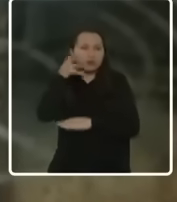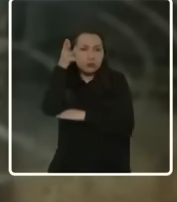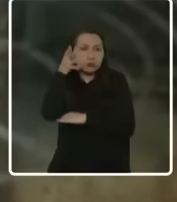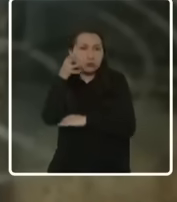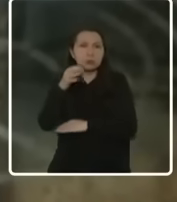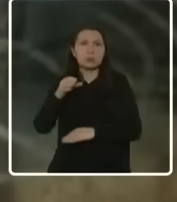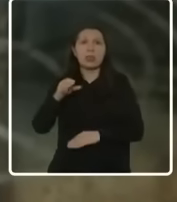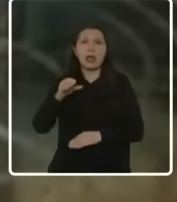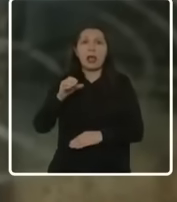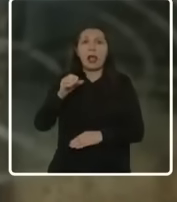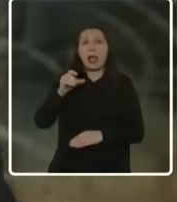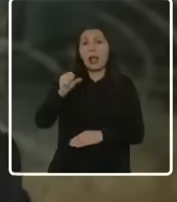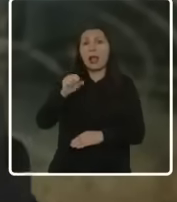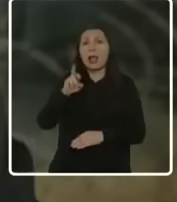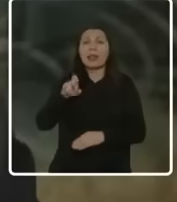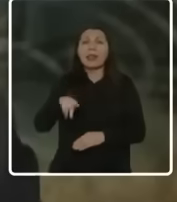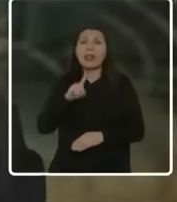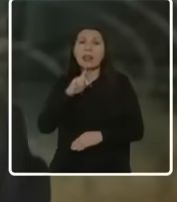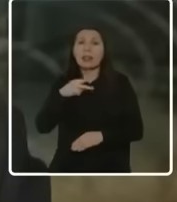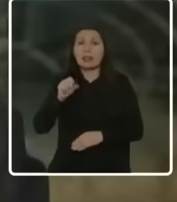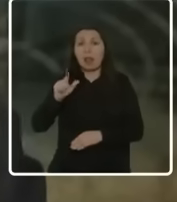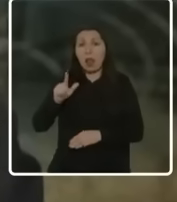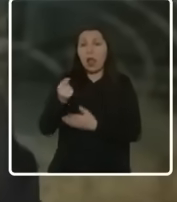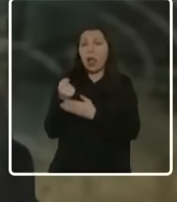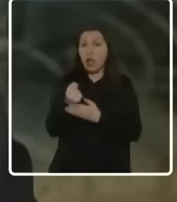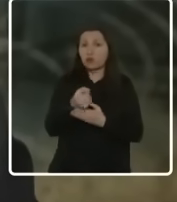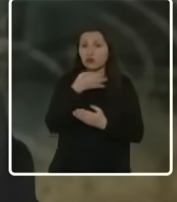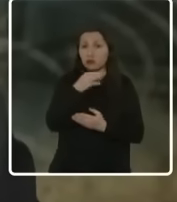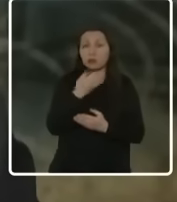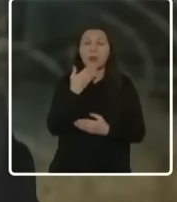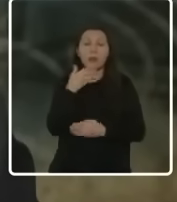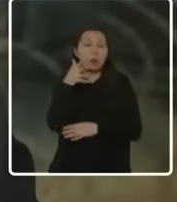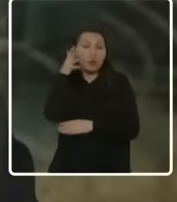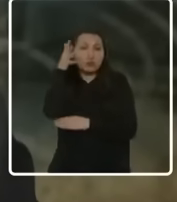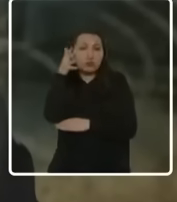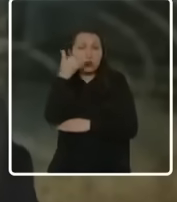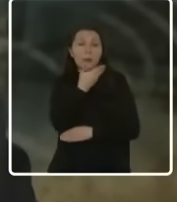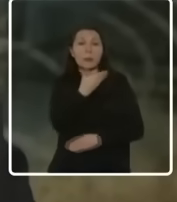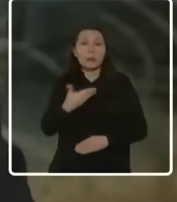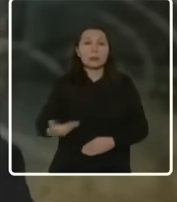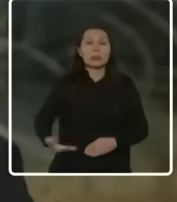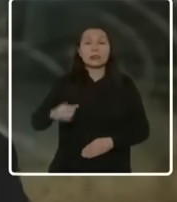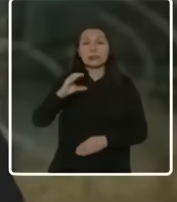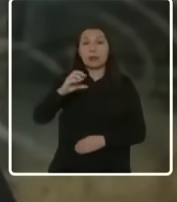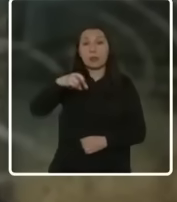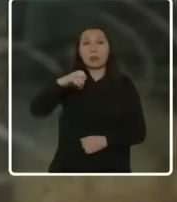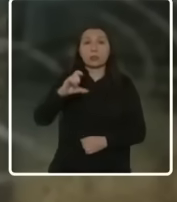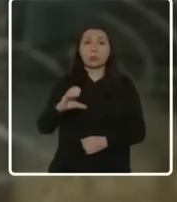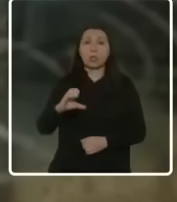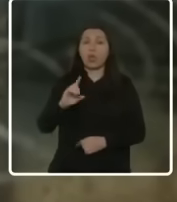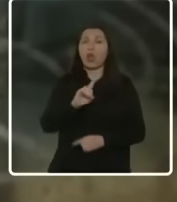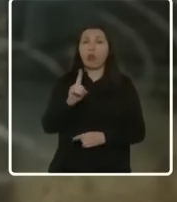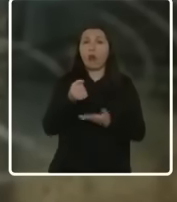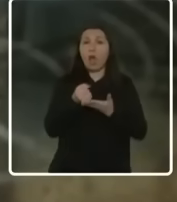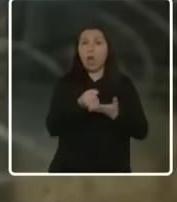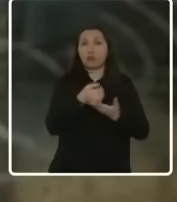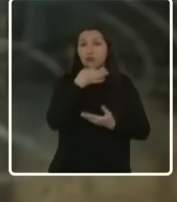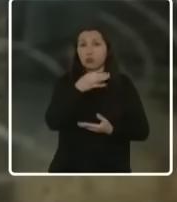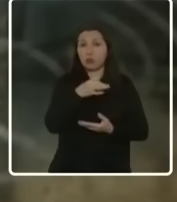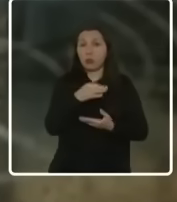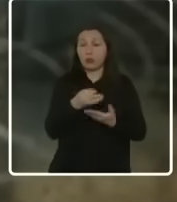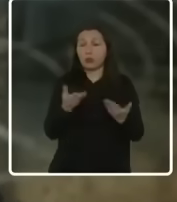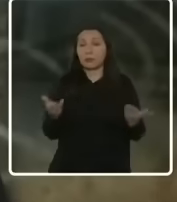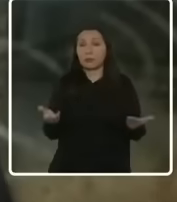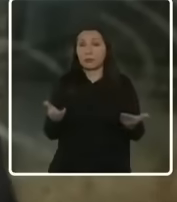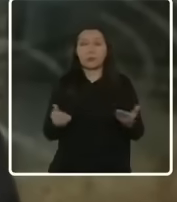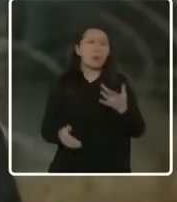de Karen Tal, que me parece que fue un discurso en ánimo colaborativo, y el discurso del presidente de la CPC, que creo que no fue un discurso colaborativo. ¿Por